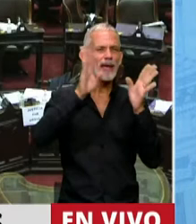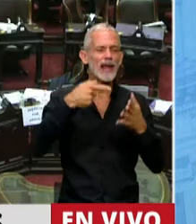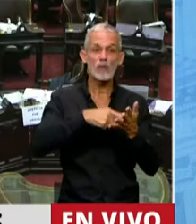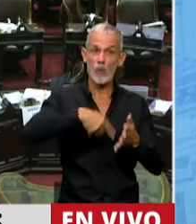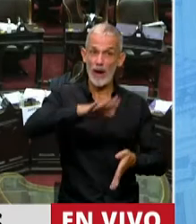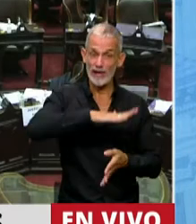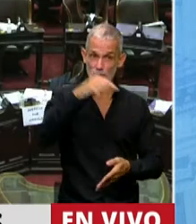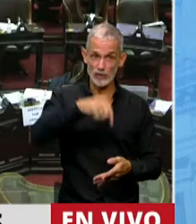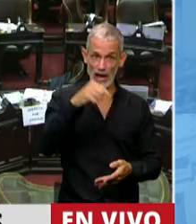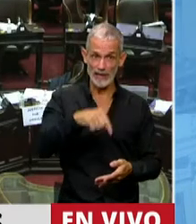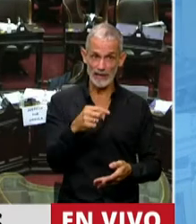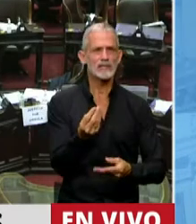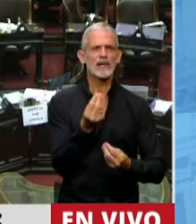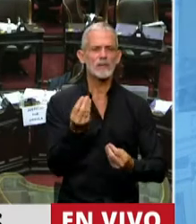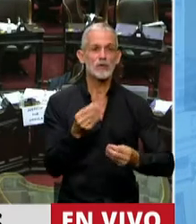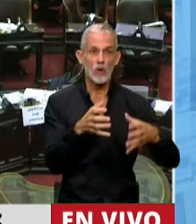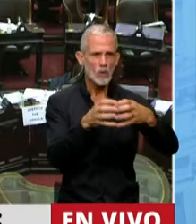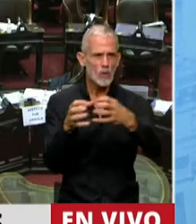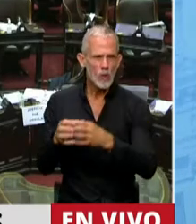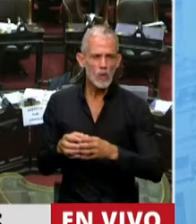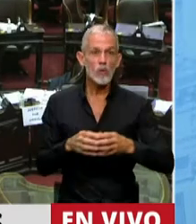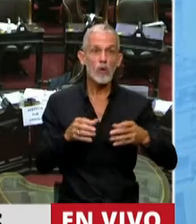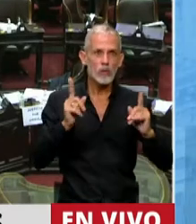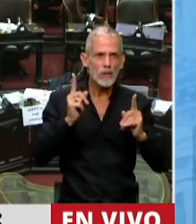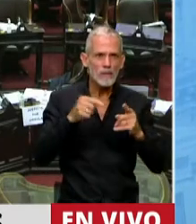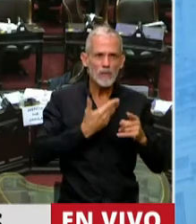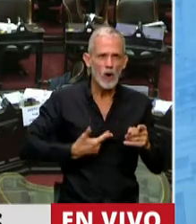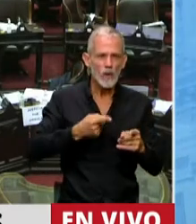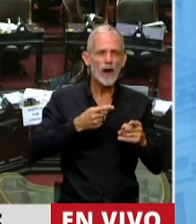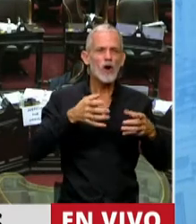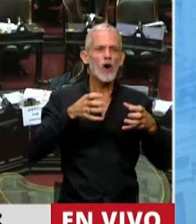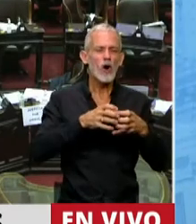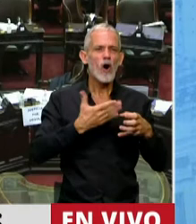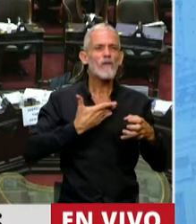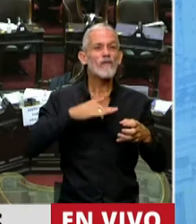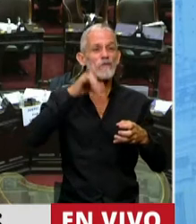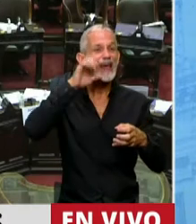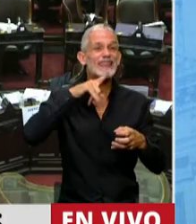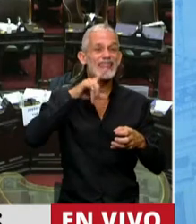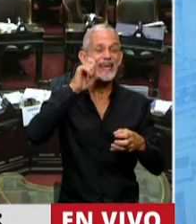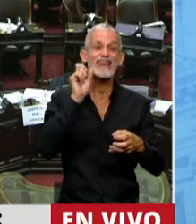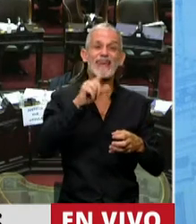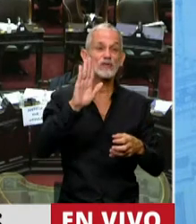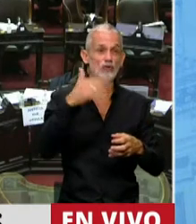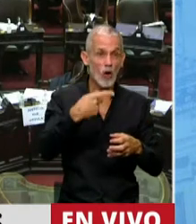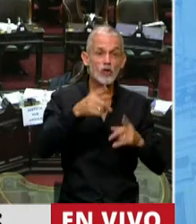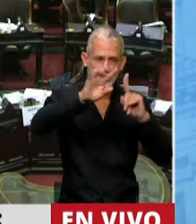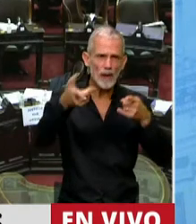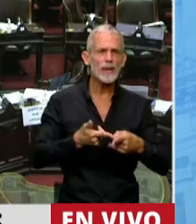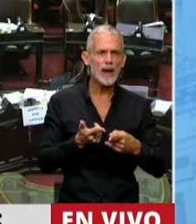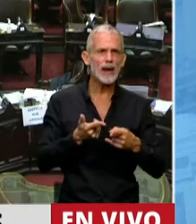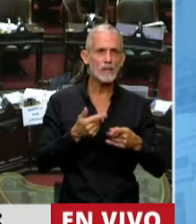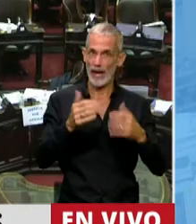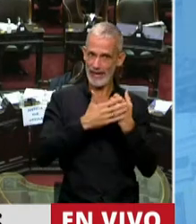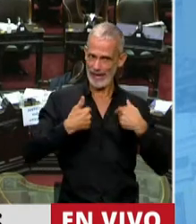Ciudad de Buenos Aires, todos los bloques, el Frente de Todos incluido, a excepción del Frente de Izquierda, votaron el